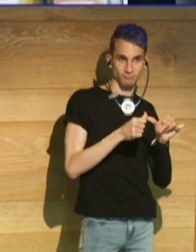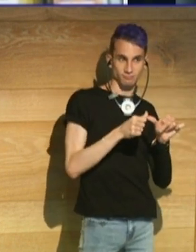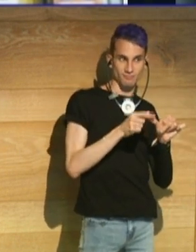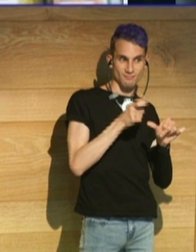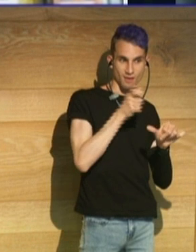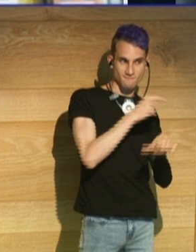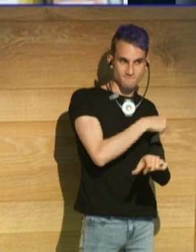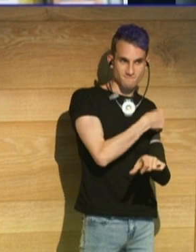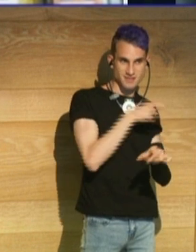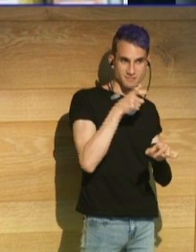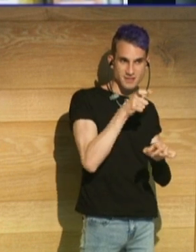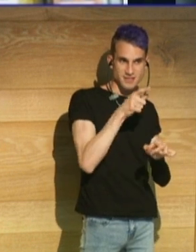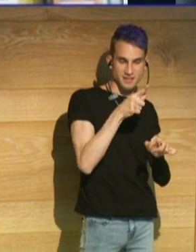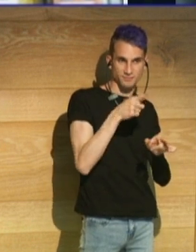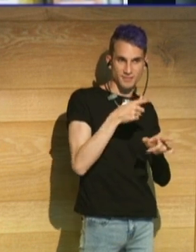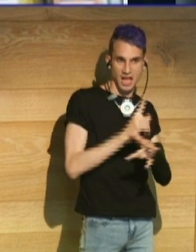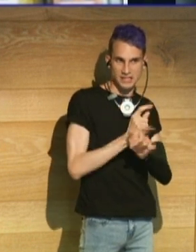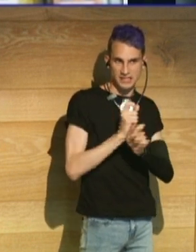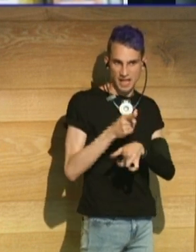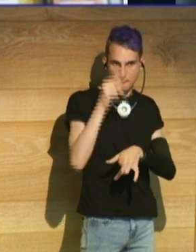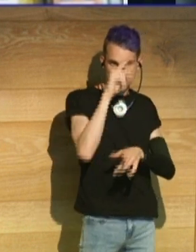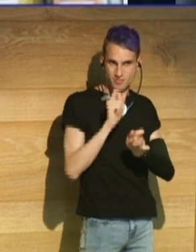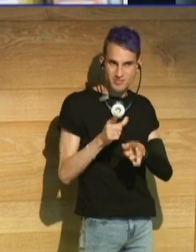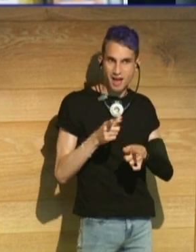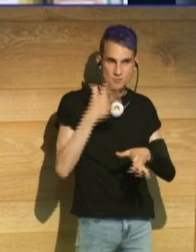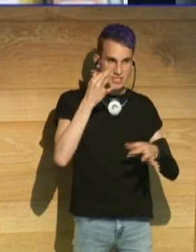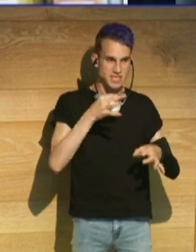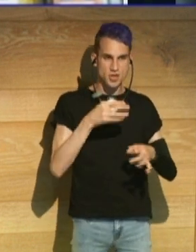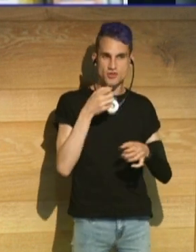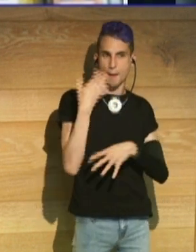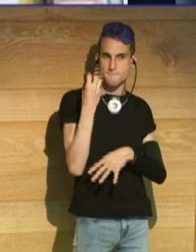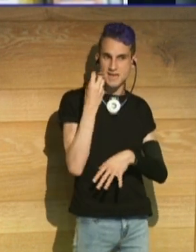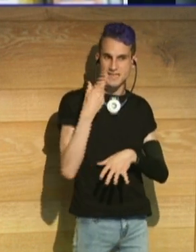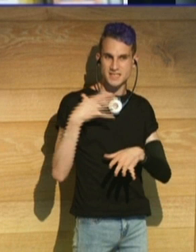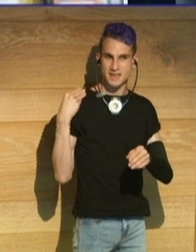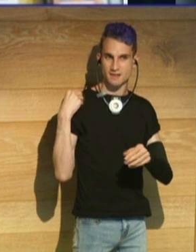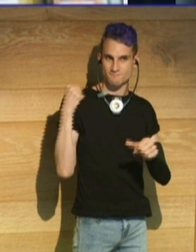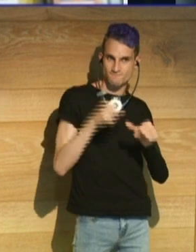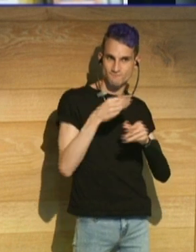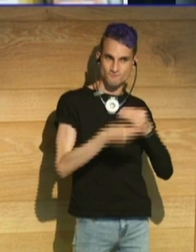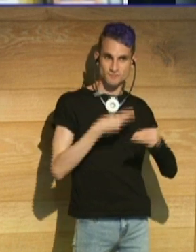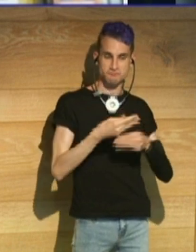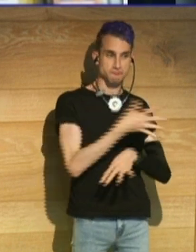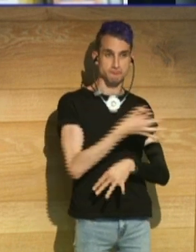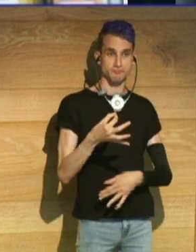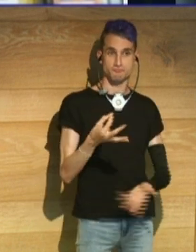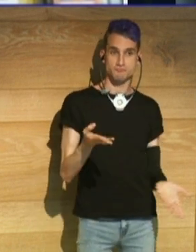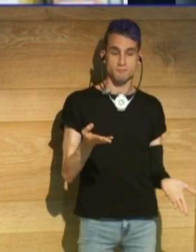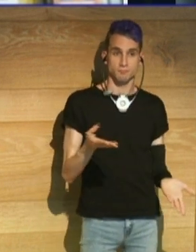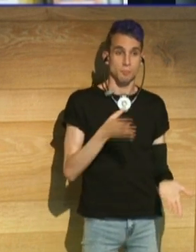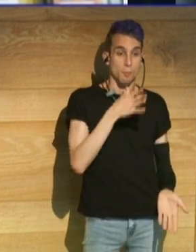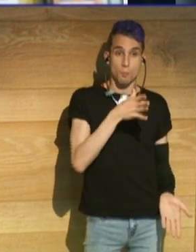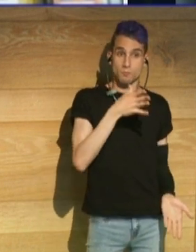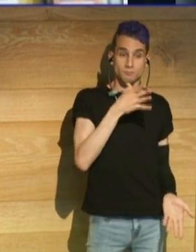se ha transformado en una palabra inquietante. Sin embargo, es una expresión que se ha utilizado de forma